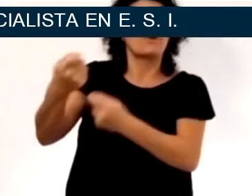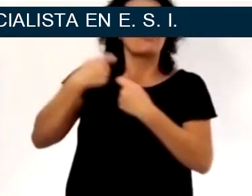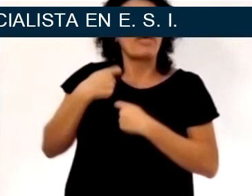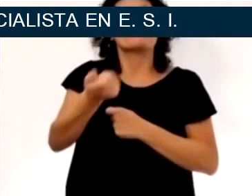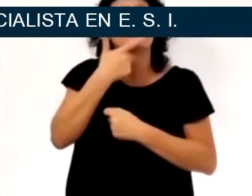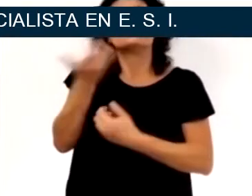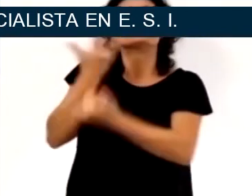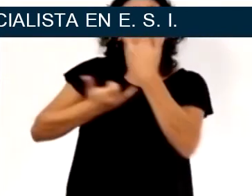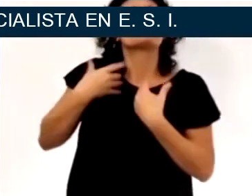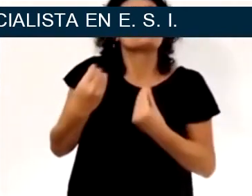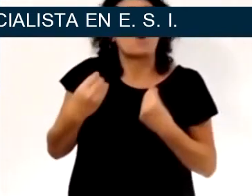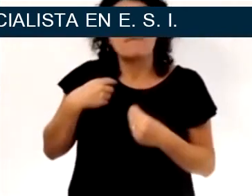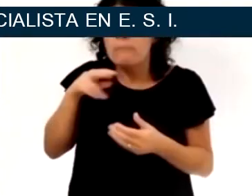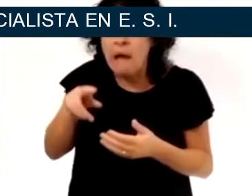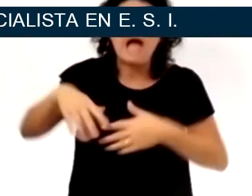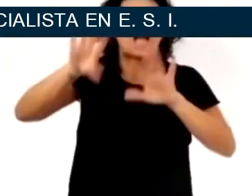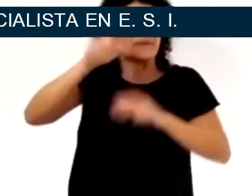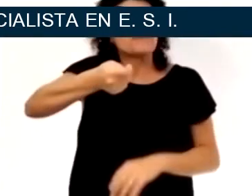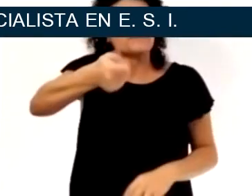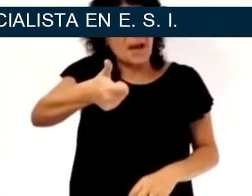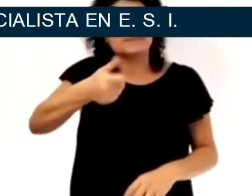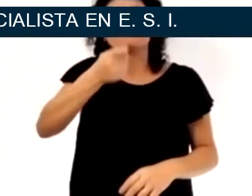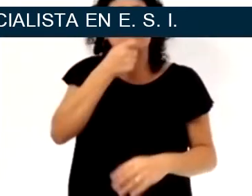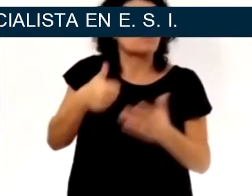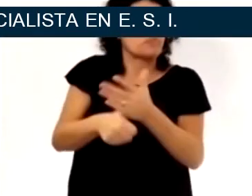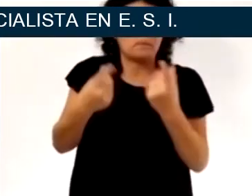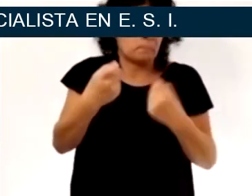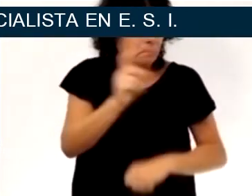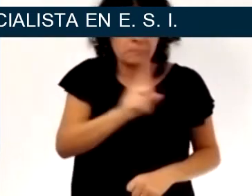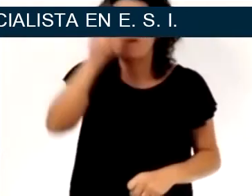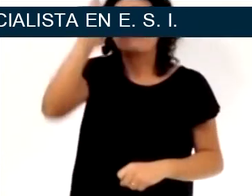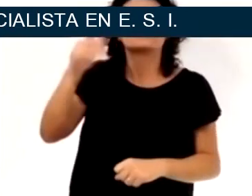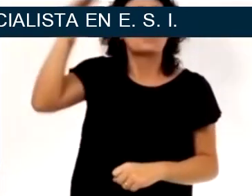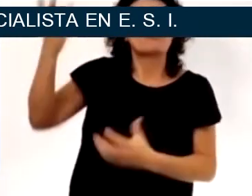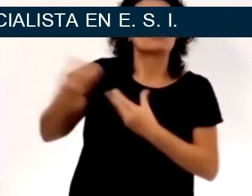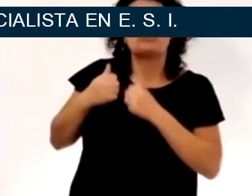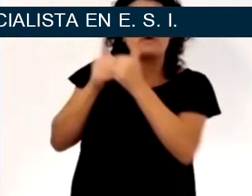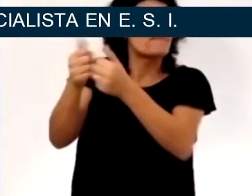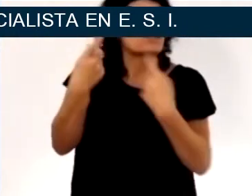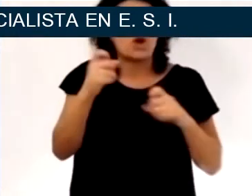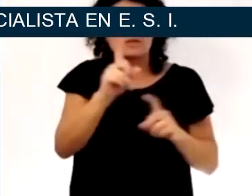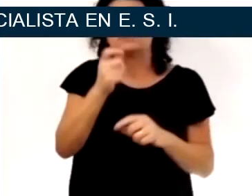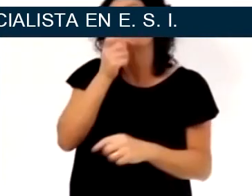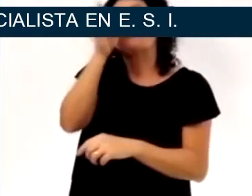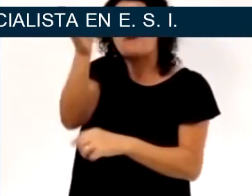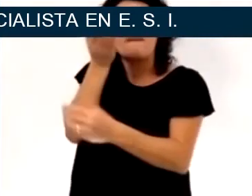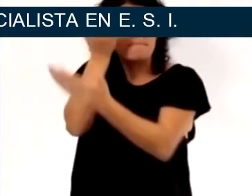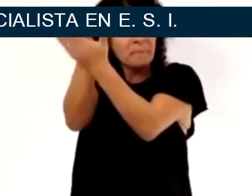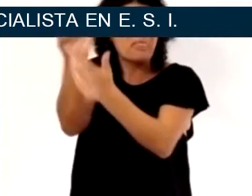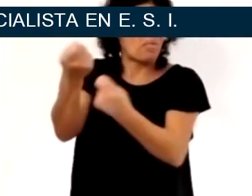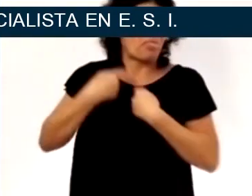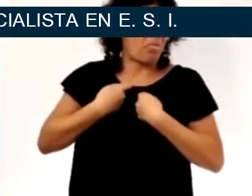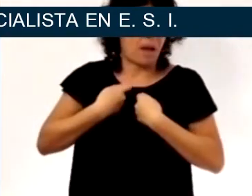cercano al episodio disruptivo esto es se rompió el preservativo se salió hubo una situación de violencia sexual